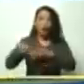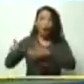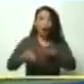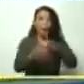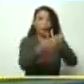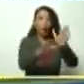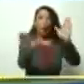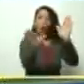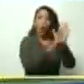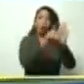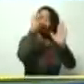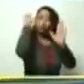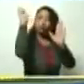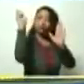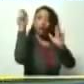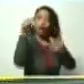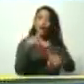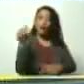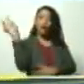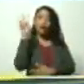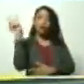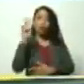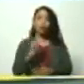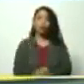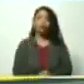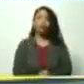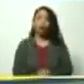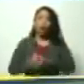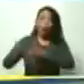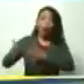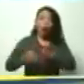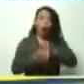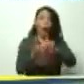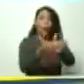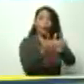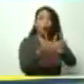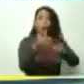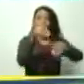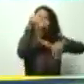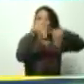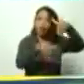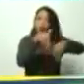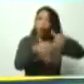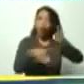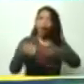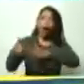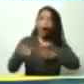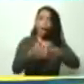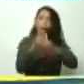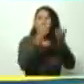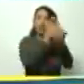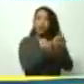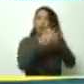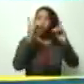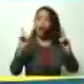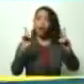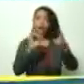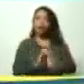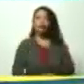constitucional al camino electoral al camino democrático